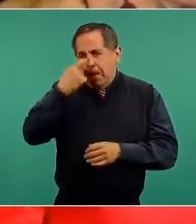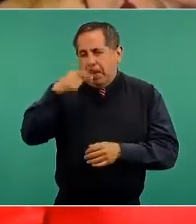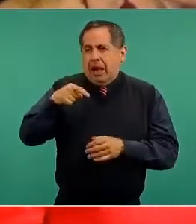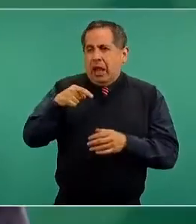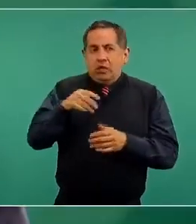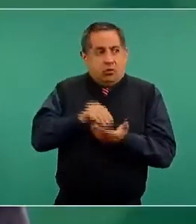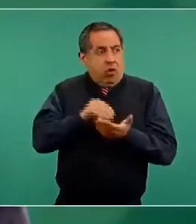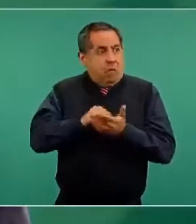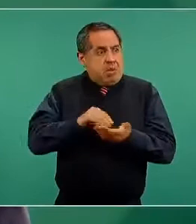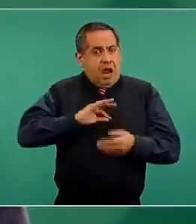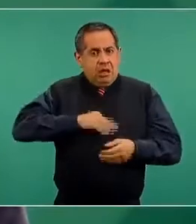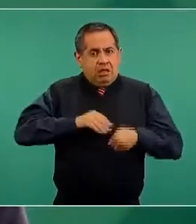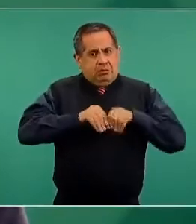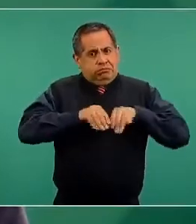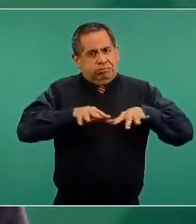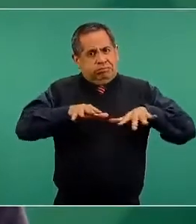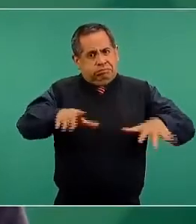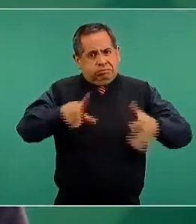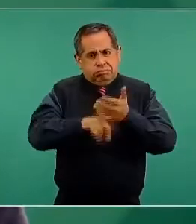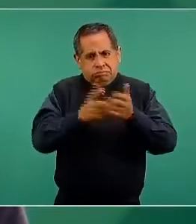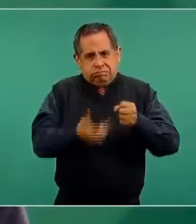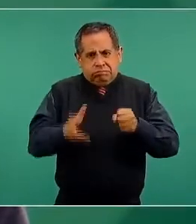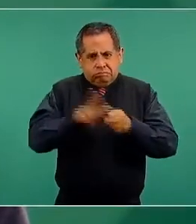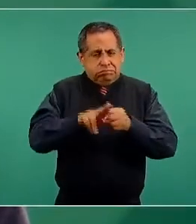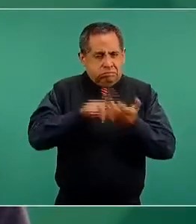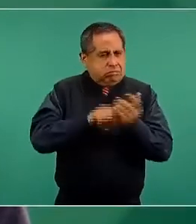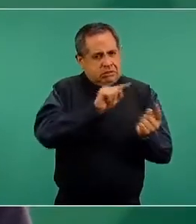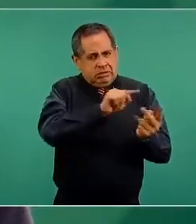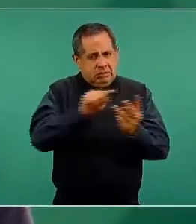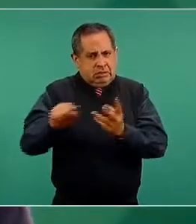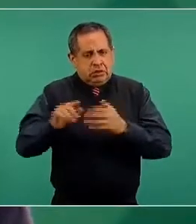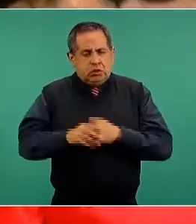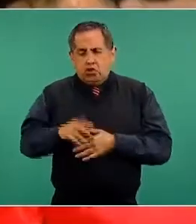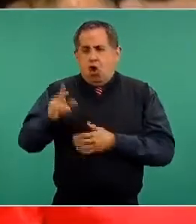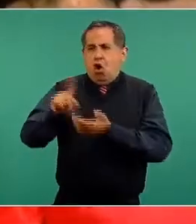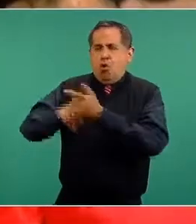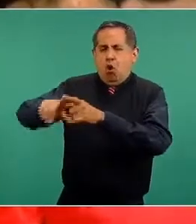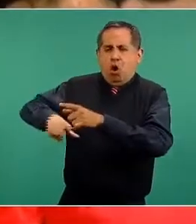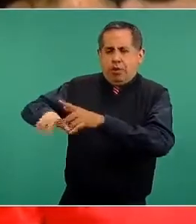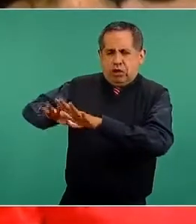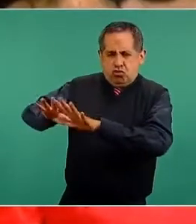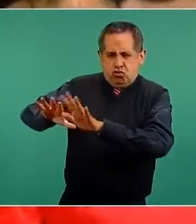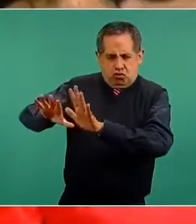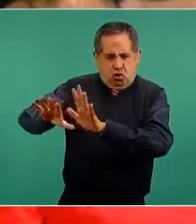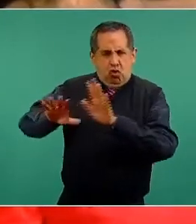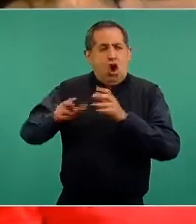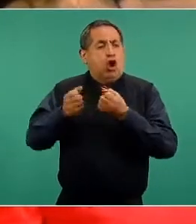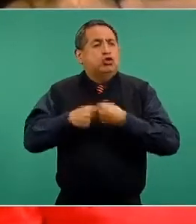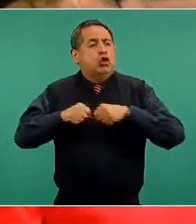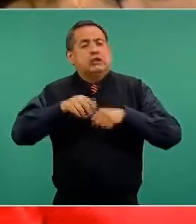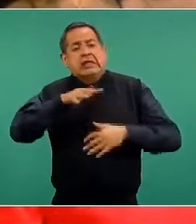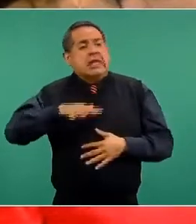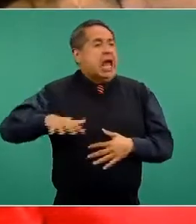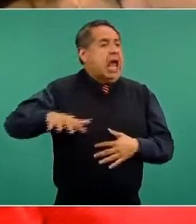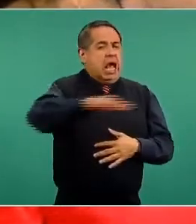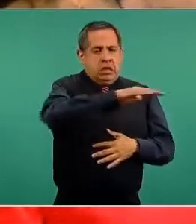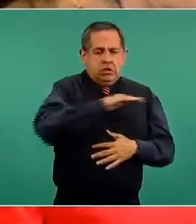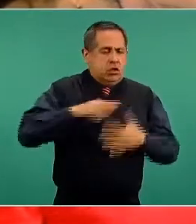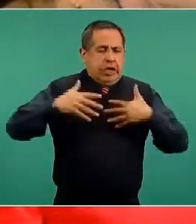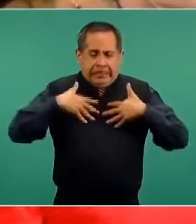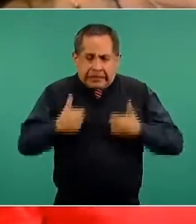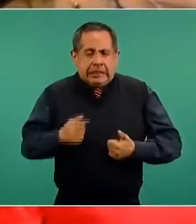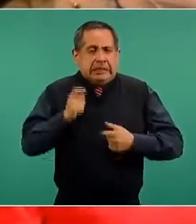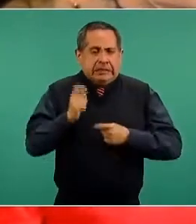de contagio y de hospitalización, reitero, no como gobierno, sino como sociedad, porque entiendo que esto es